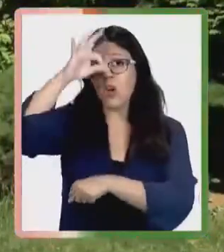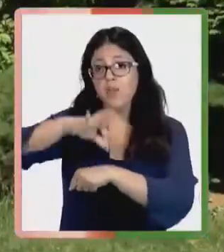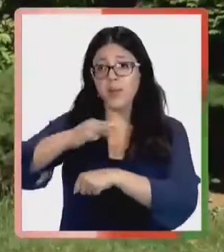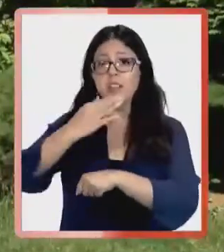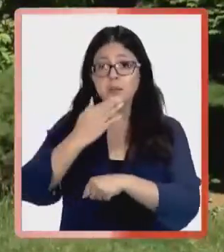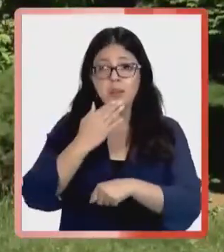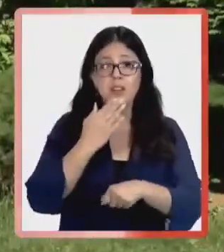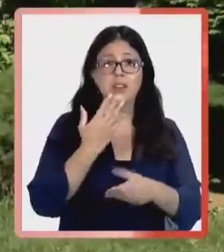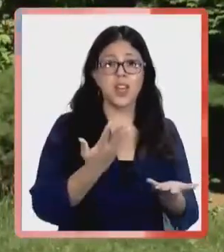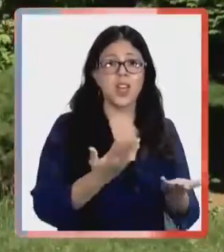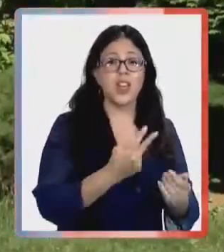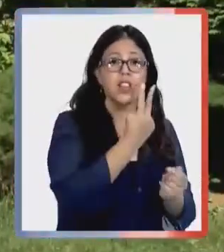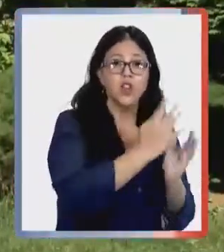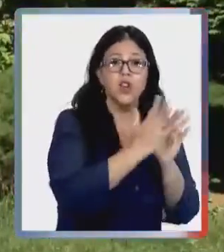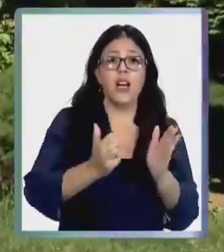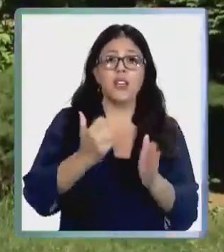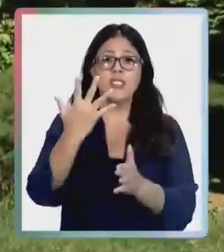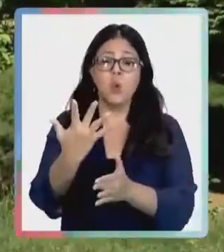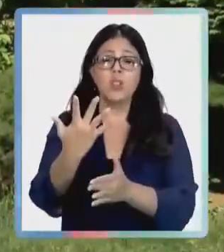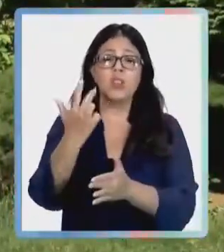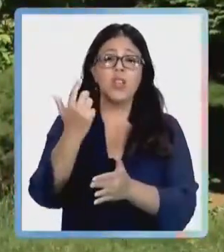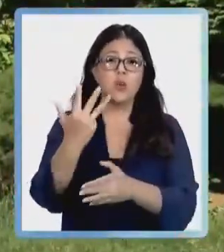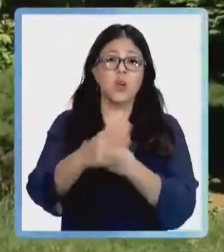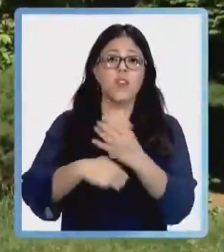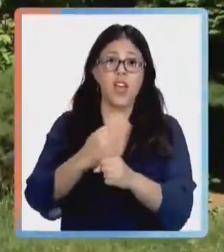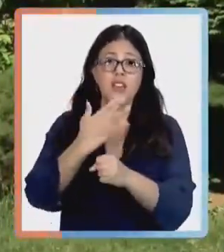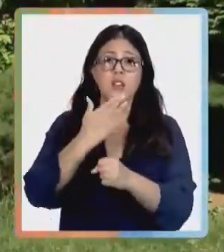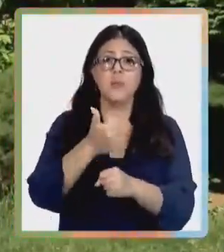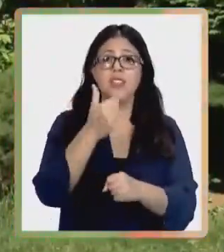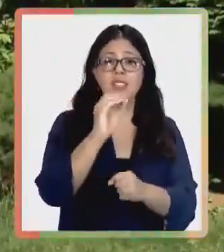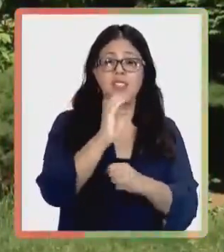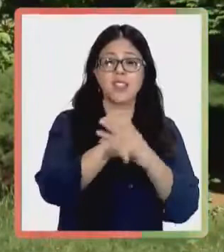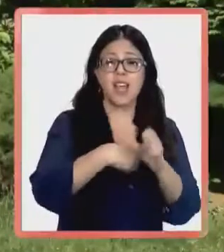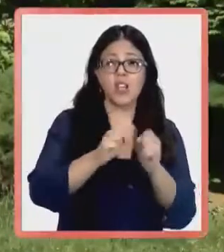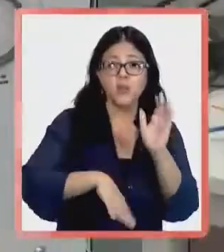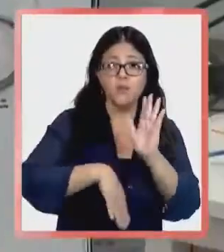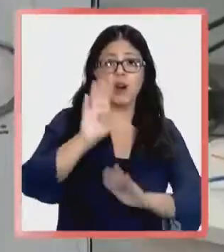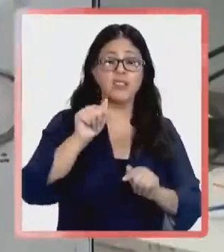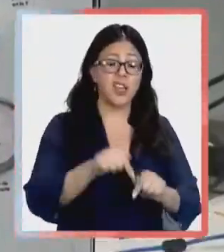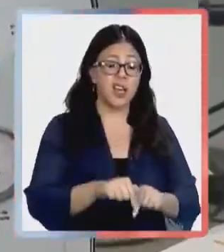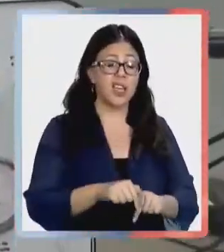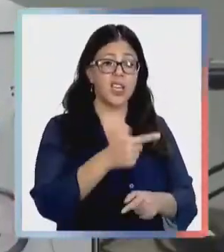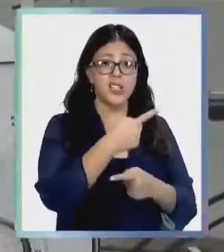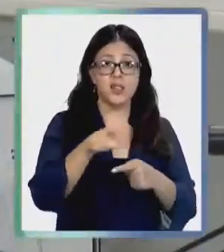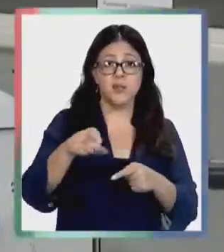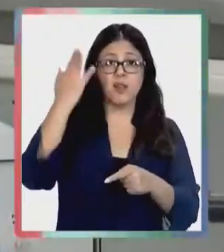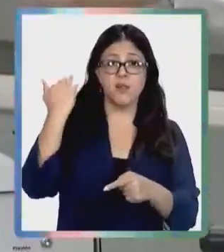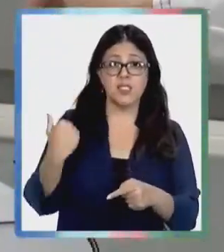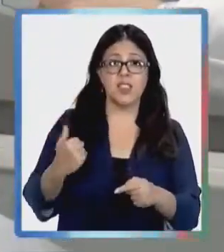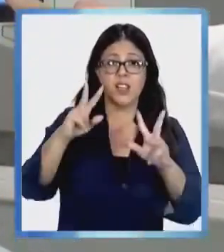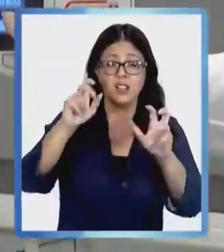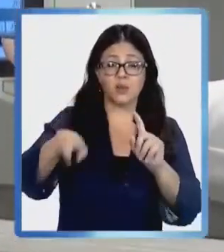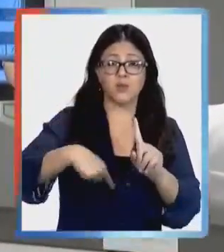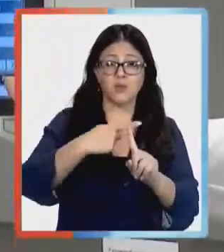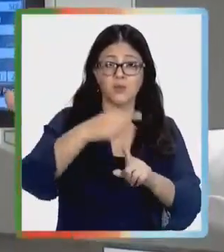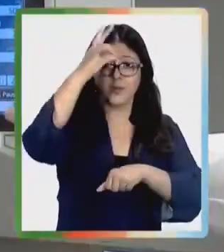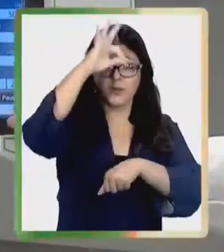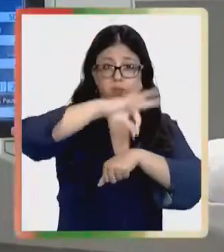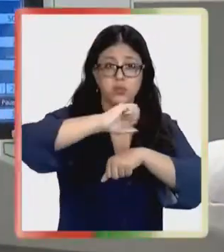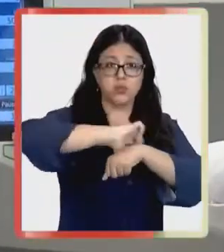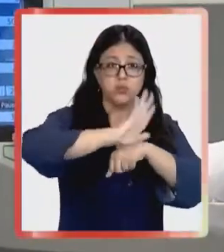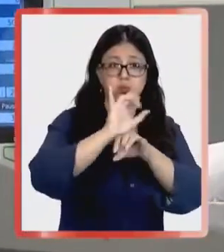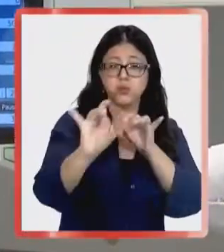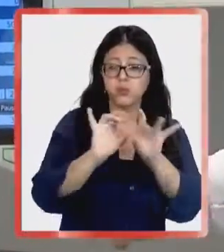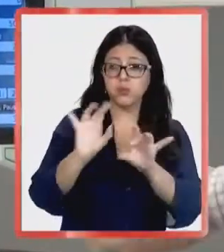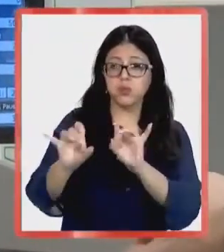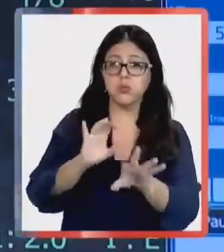pacientes crónicos de 12 a 59 años y también las personas de 60 años y más. En la última semana, la positividad de